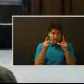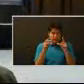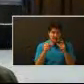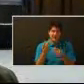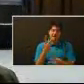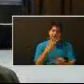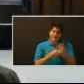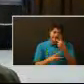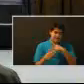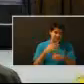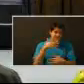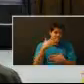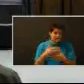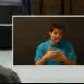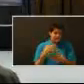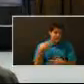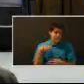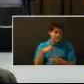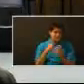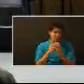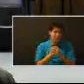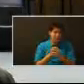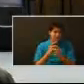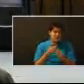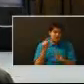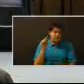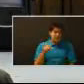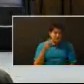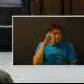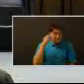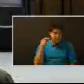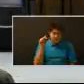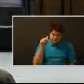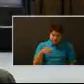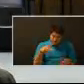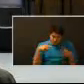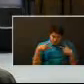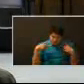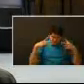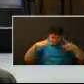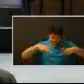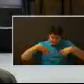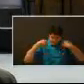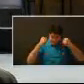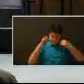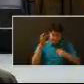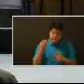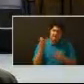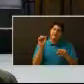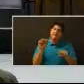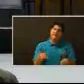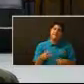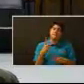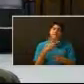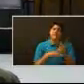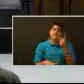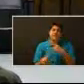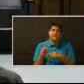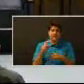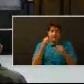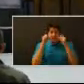al frente para poder orar por usted, porque aquí hay valientes que pueden venir, valientes que